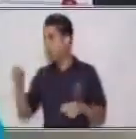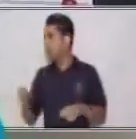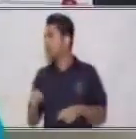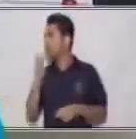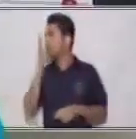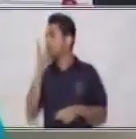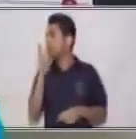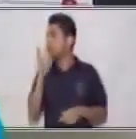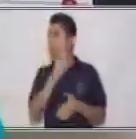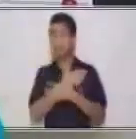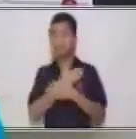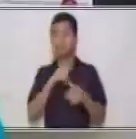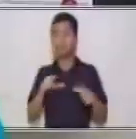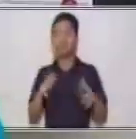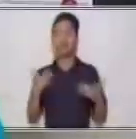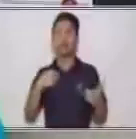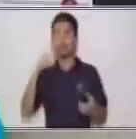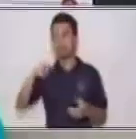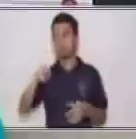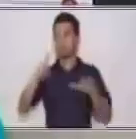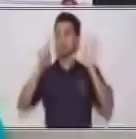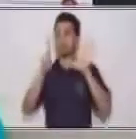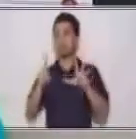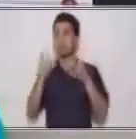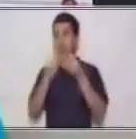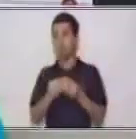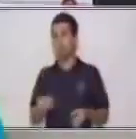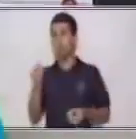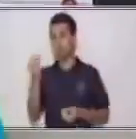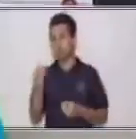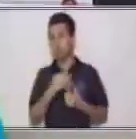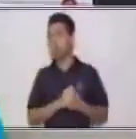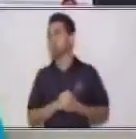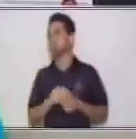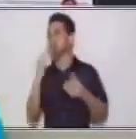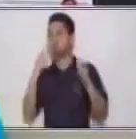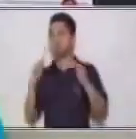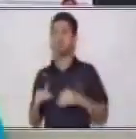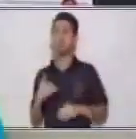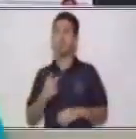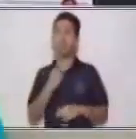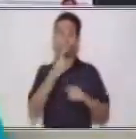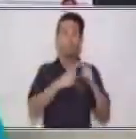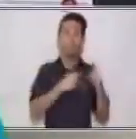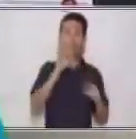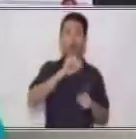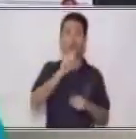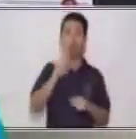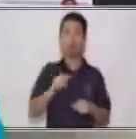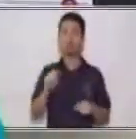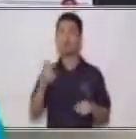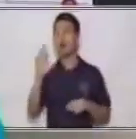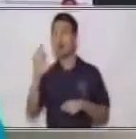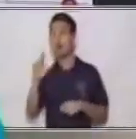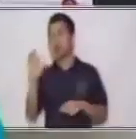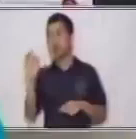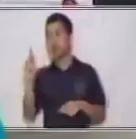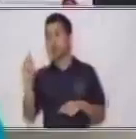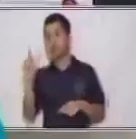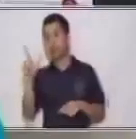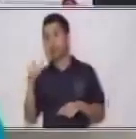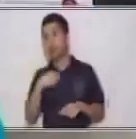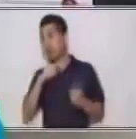huevos. Ahora, si utilizamos media onza de Royal, aquí vamos a usar